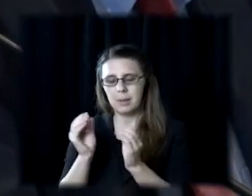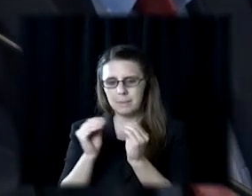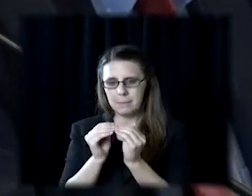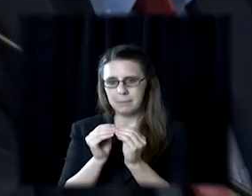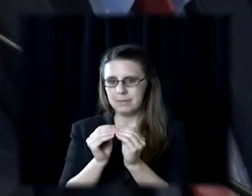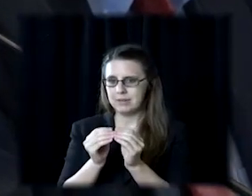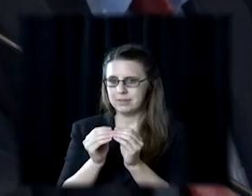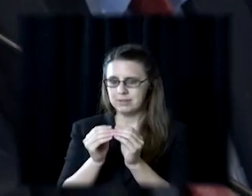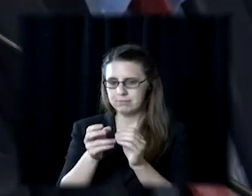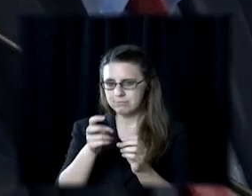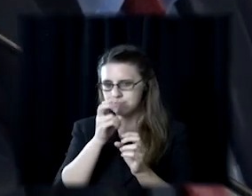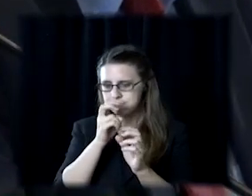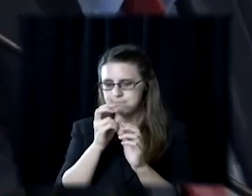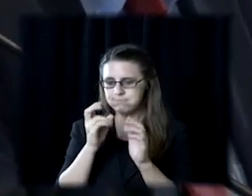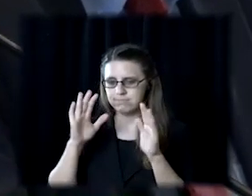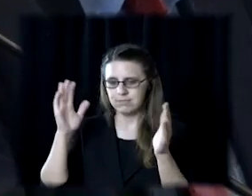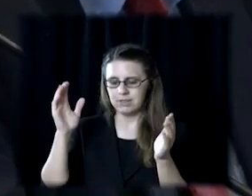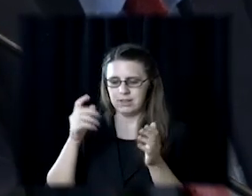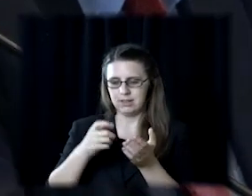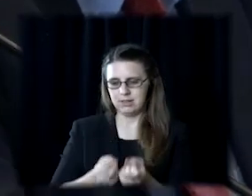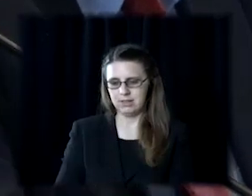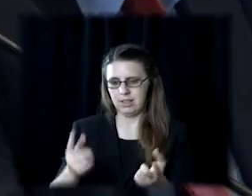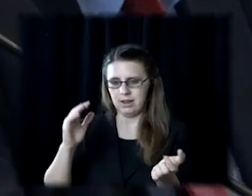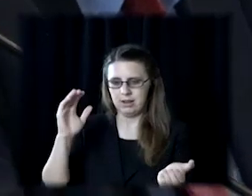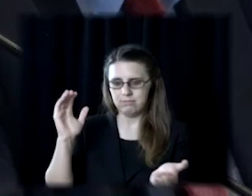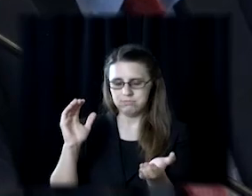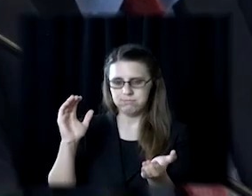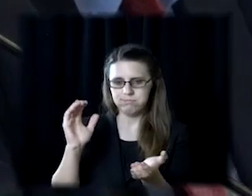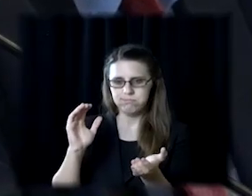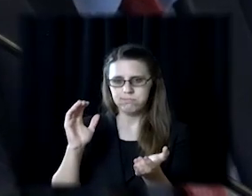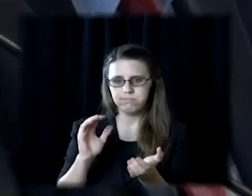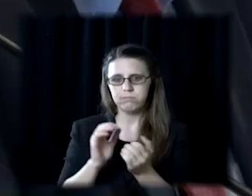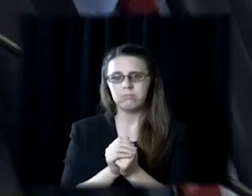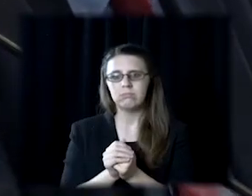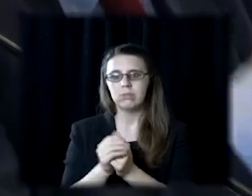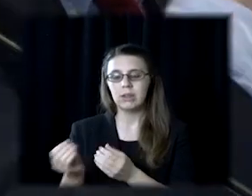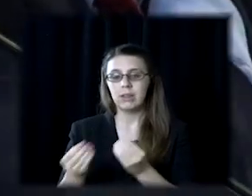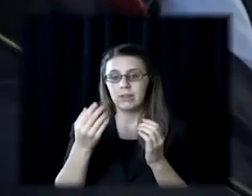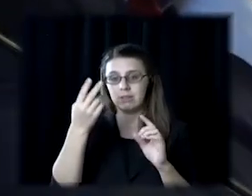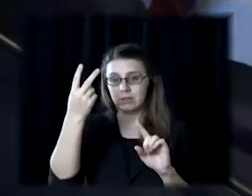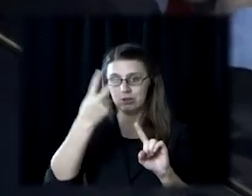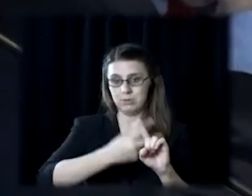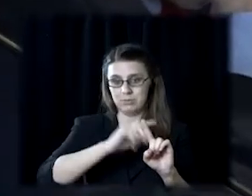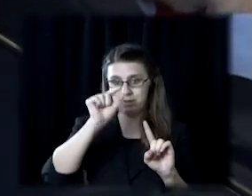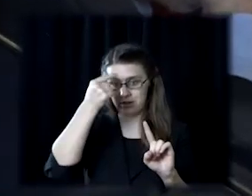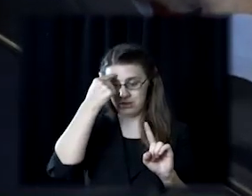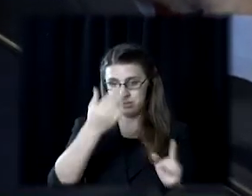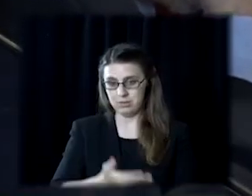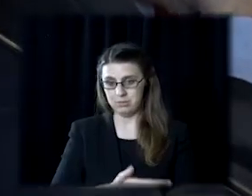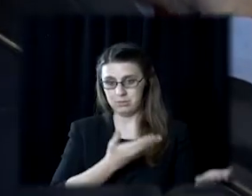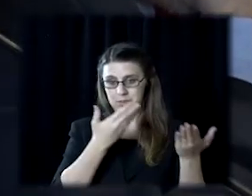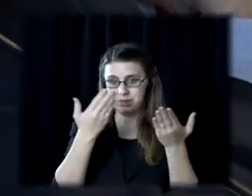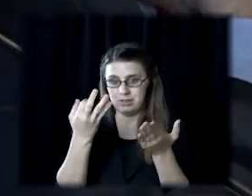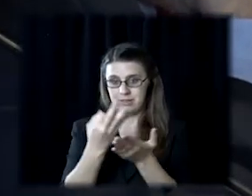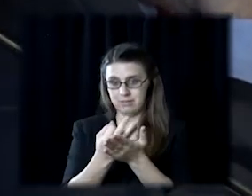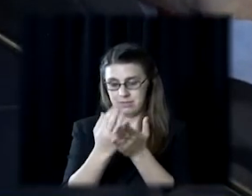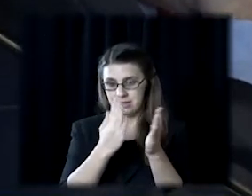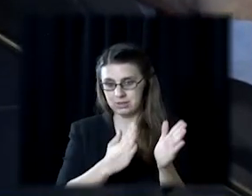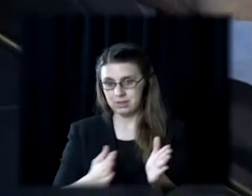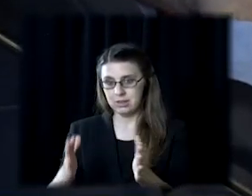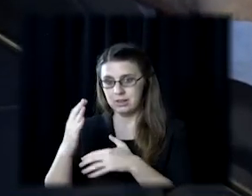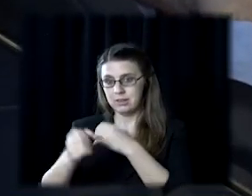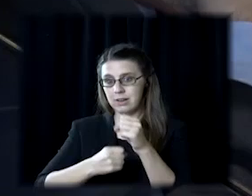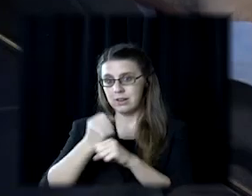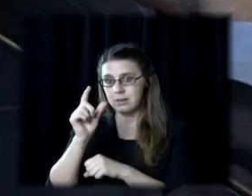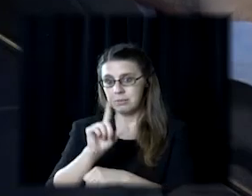calendario reducido. Se otorgó al Gobierno menos de 2 meses para presentar 2 borradores del plan fiscal y un presupuesto preliminar para el año fiscal